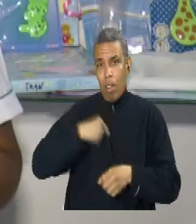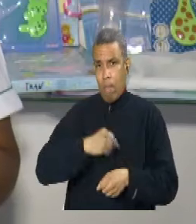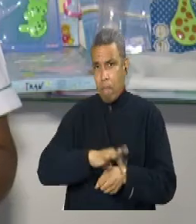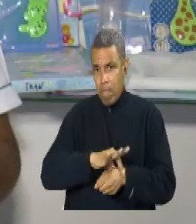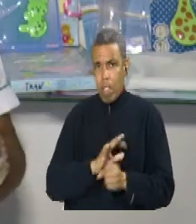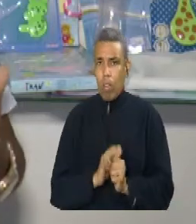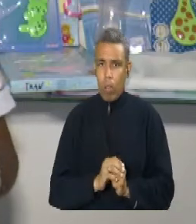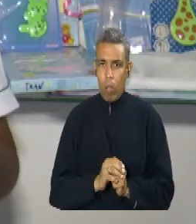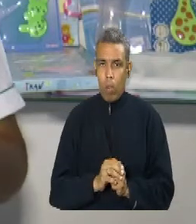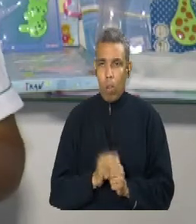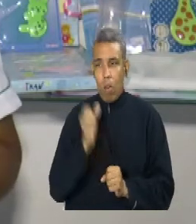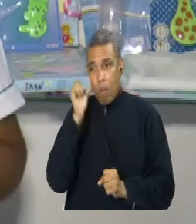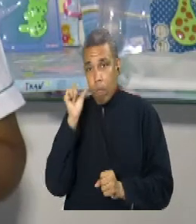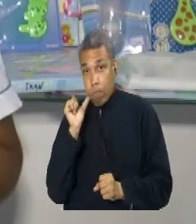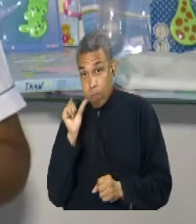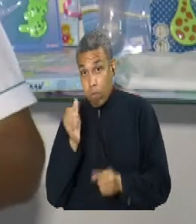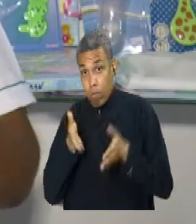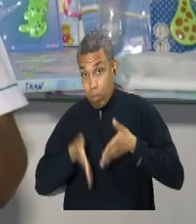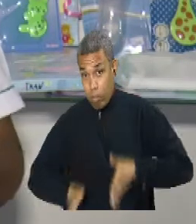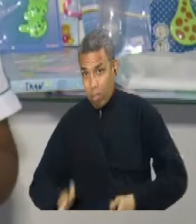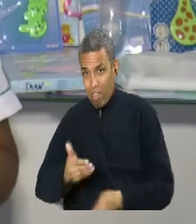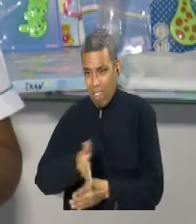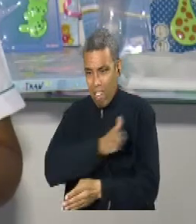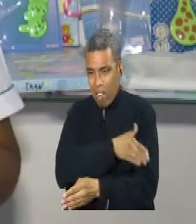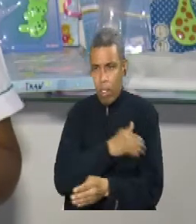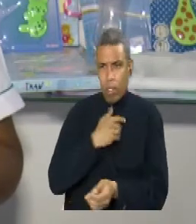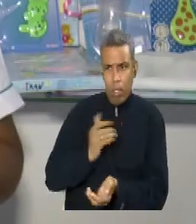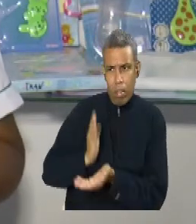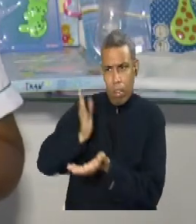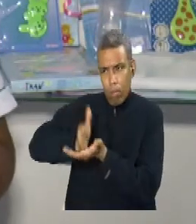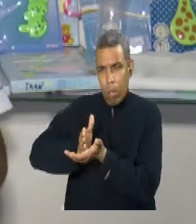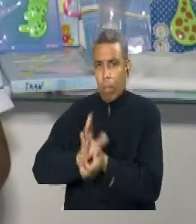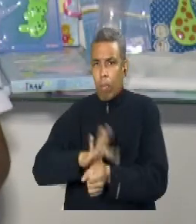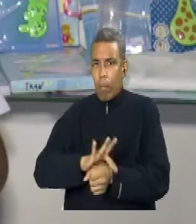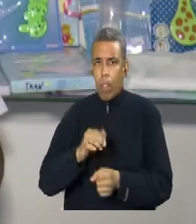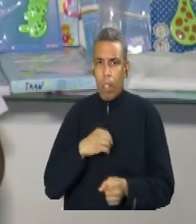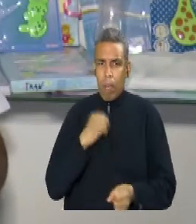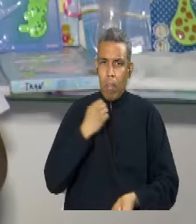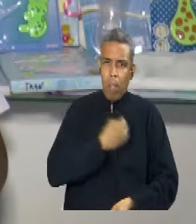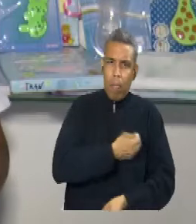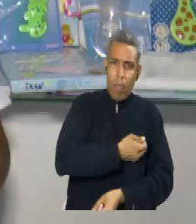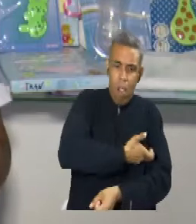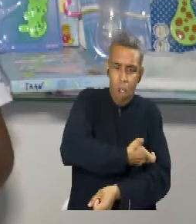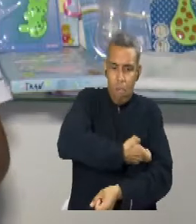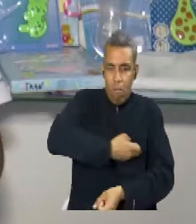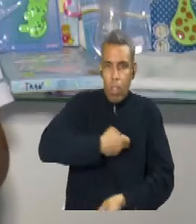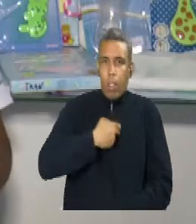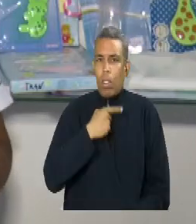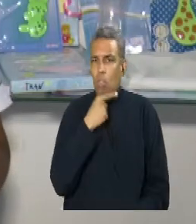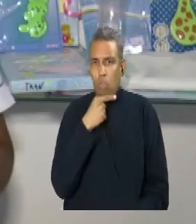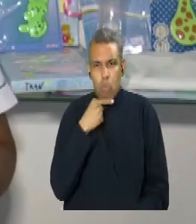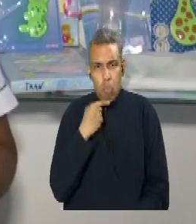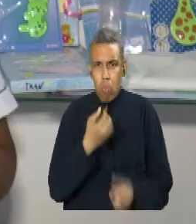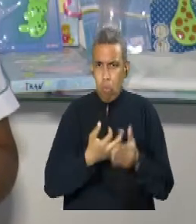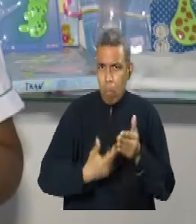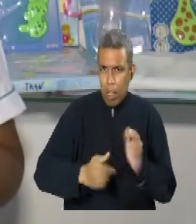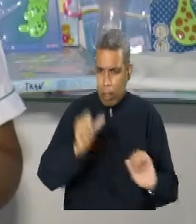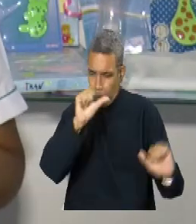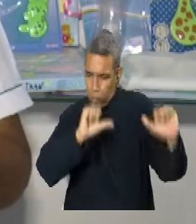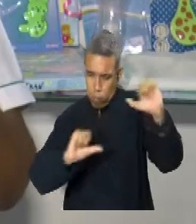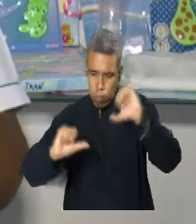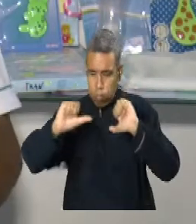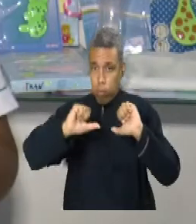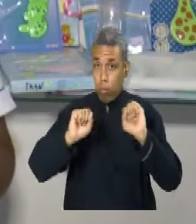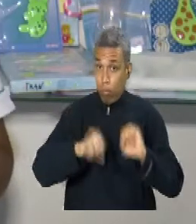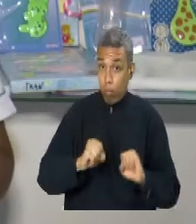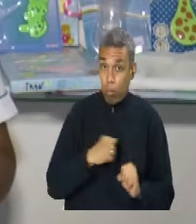prenatal. En dicho control prenatal, el médico tendrá que enviar sus laboratorios, ordenar su ecografía y va a hacer una evaluación que